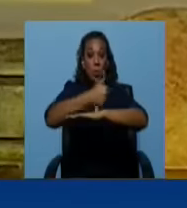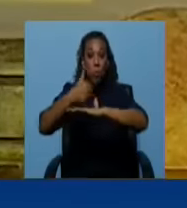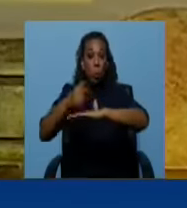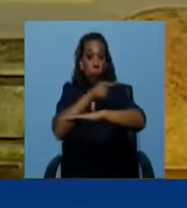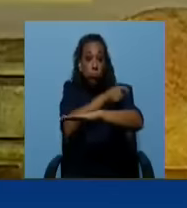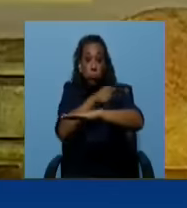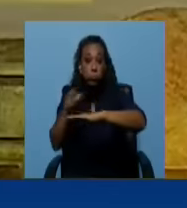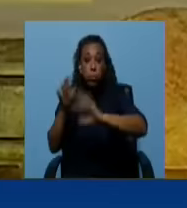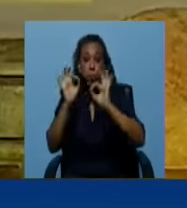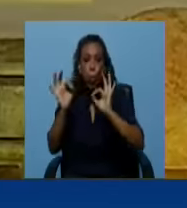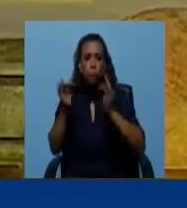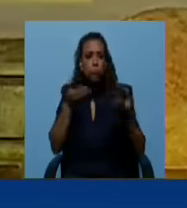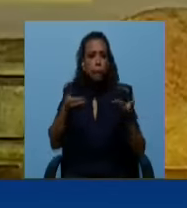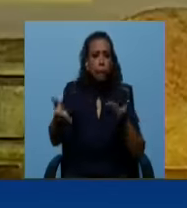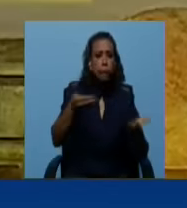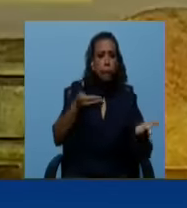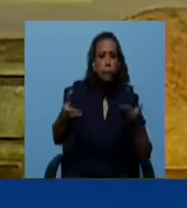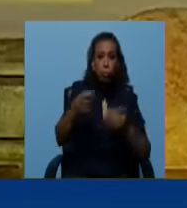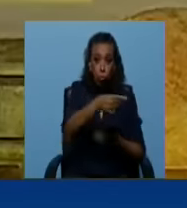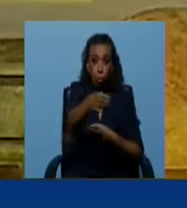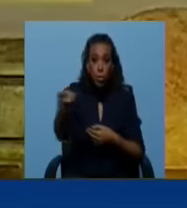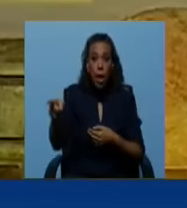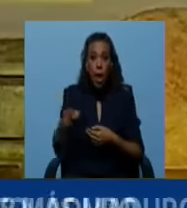para mantener el ritmo